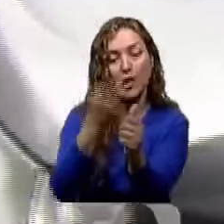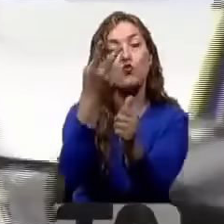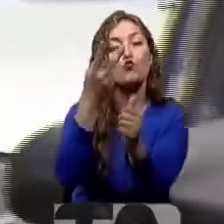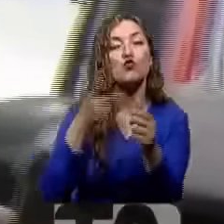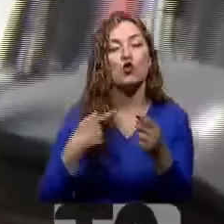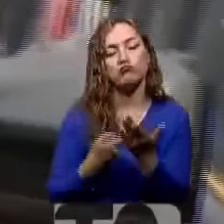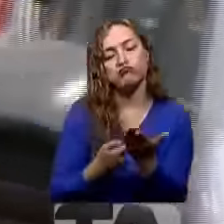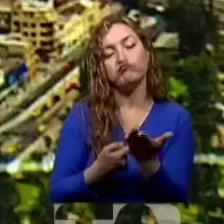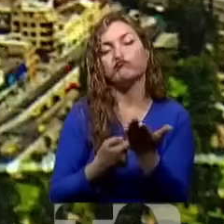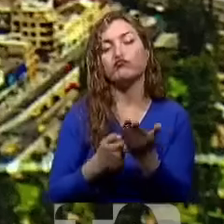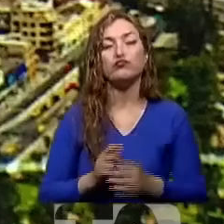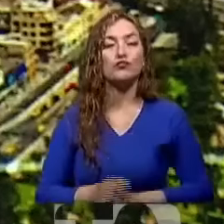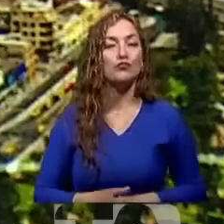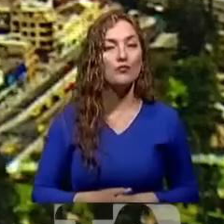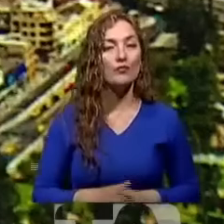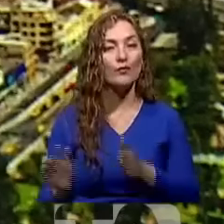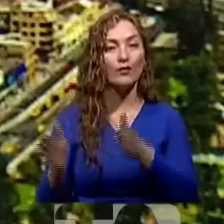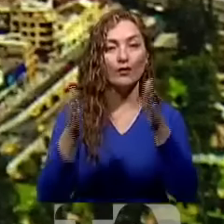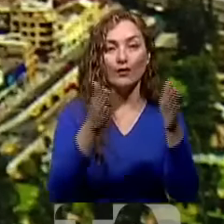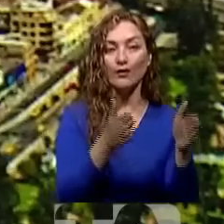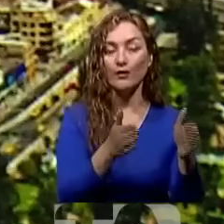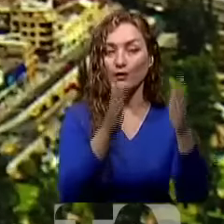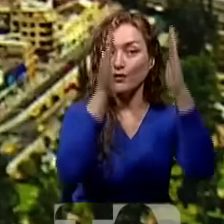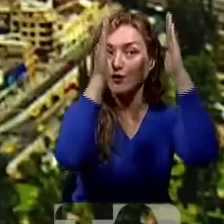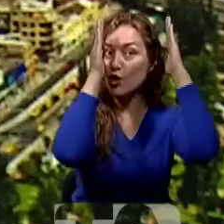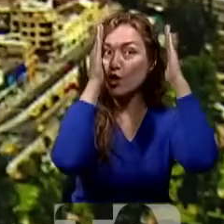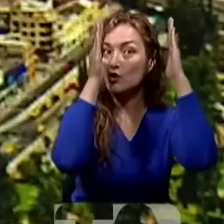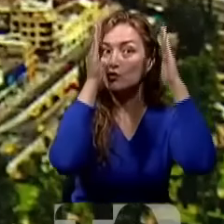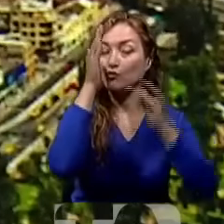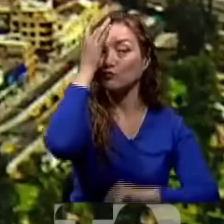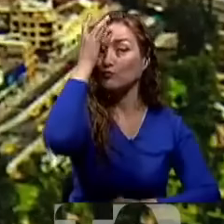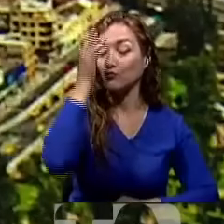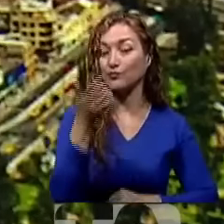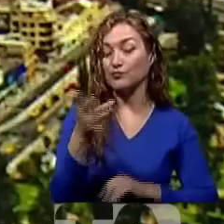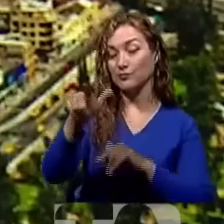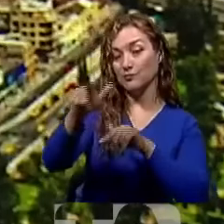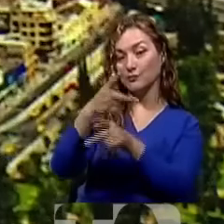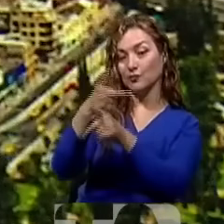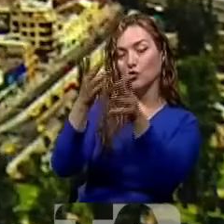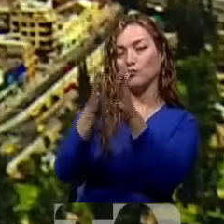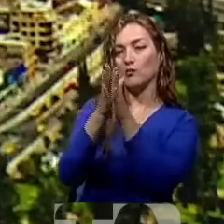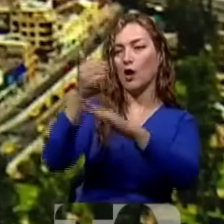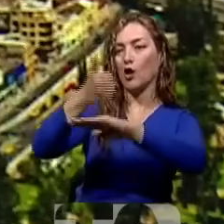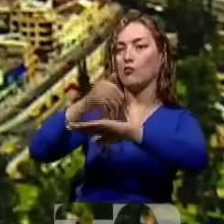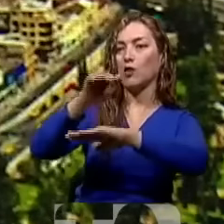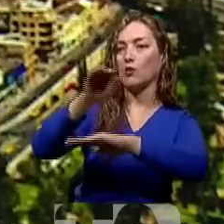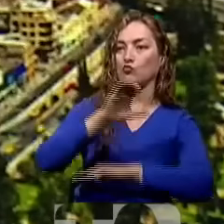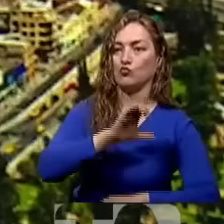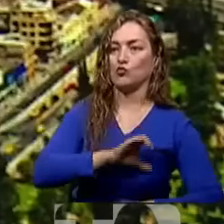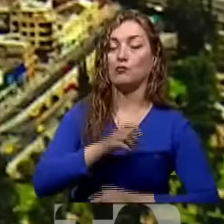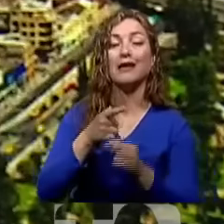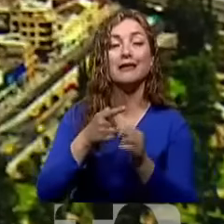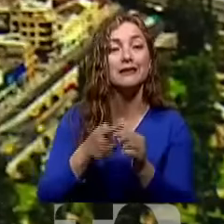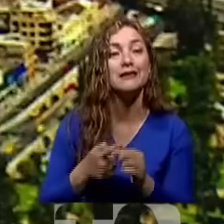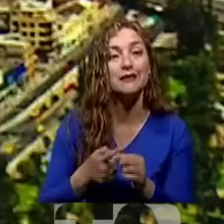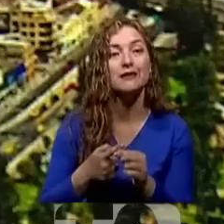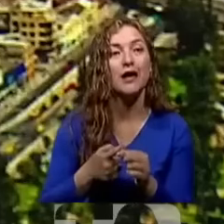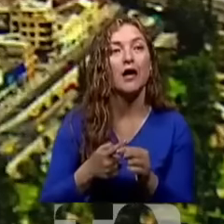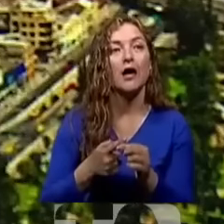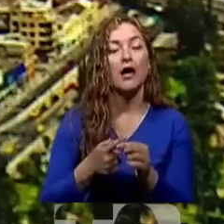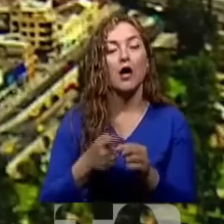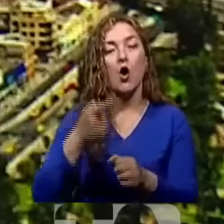definitivo debate. Y mucha atención porque los concejales piden a las autoridades del municipio de Quito que hagan